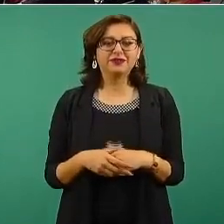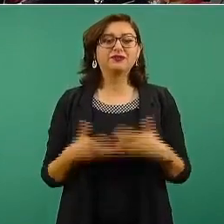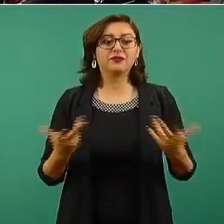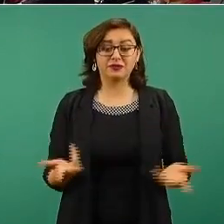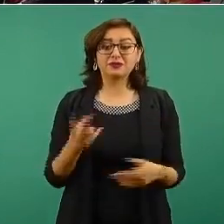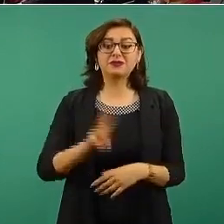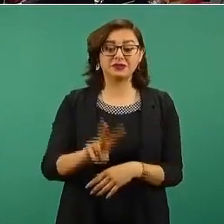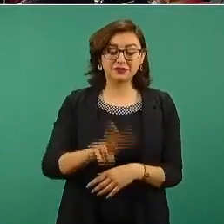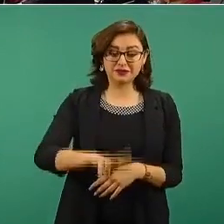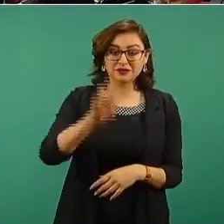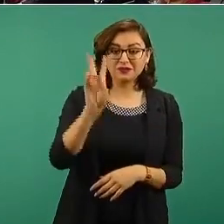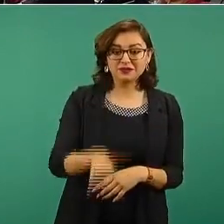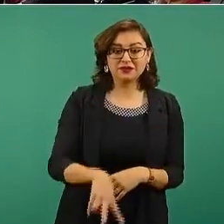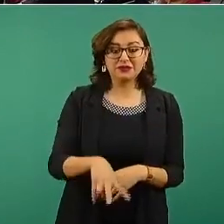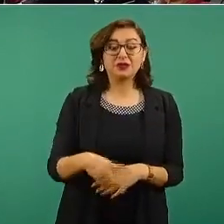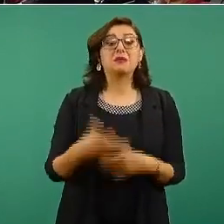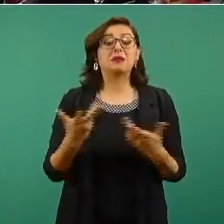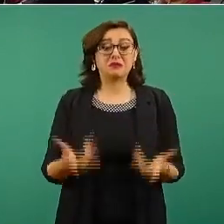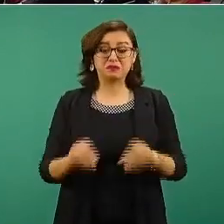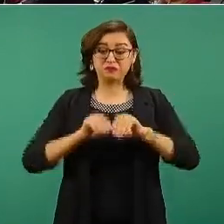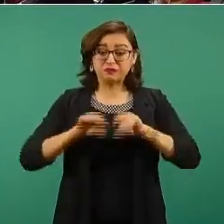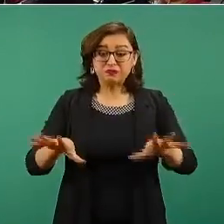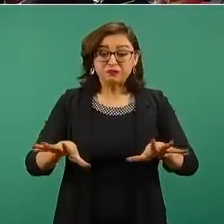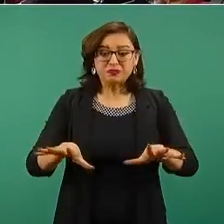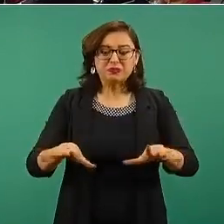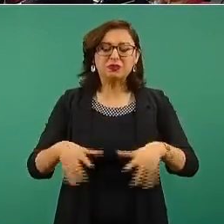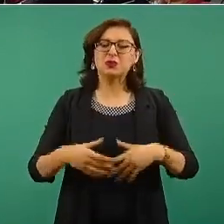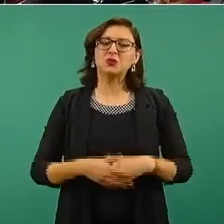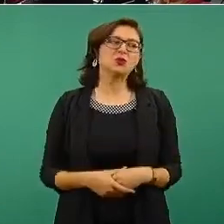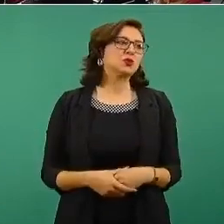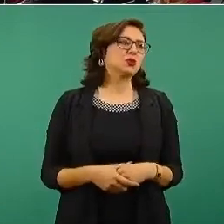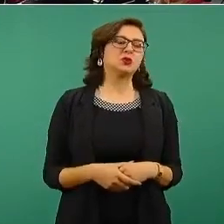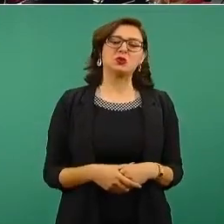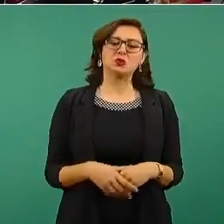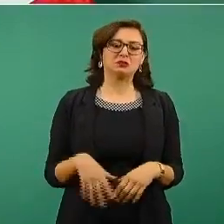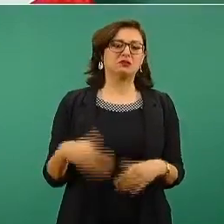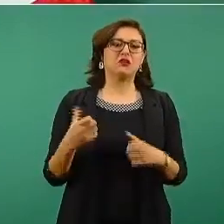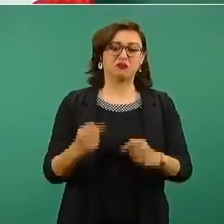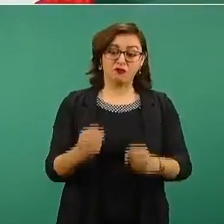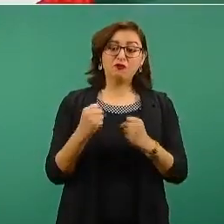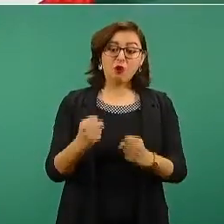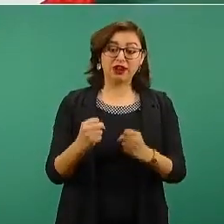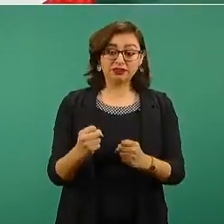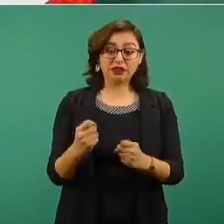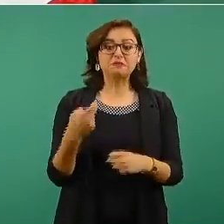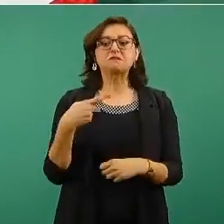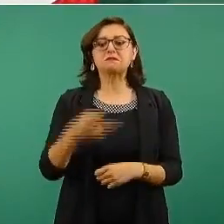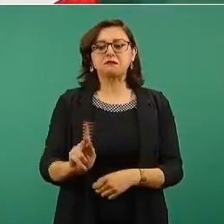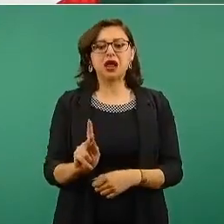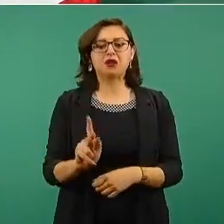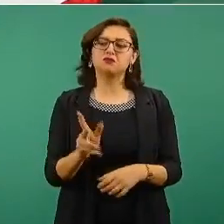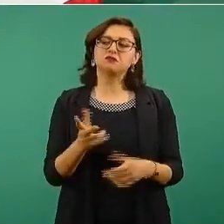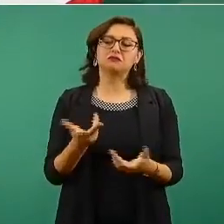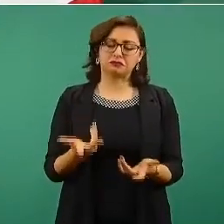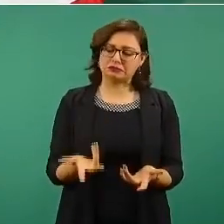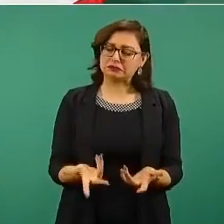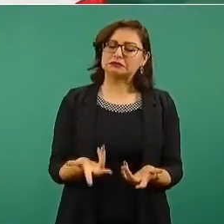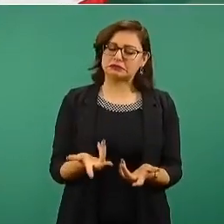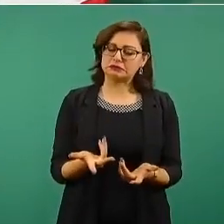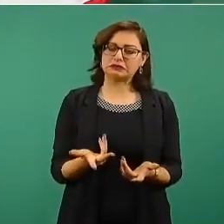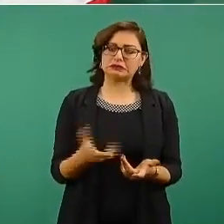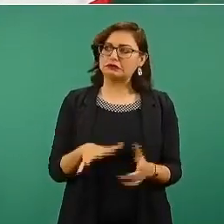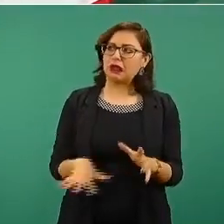sí tuvo, ¿sí?, pero no fue determinante, vamos a decir, pero sí tuvo